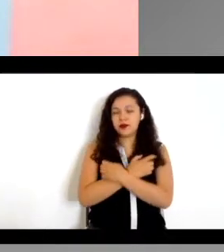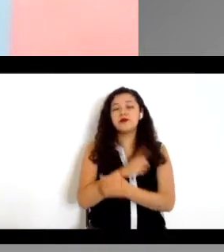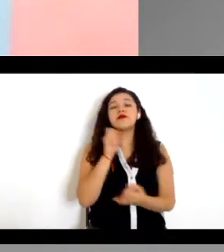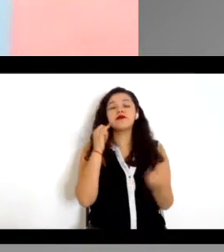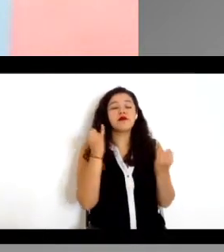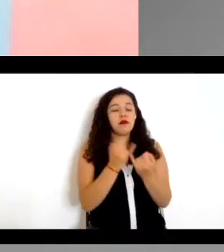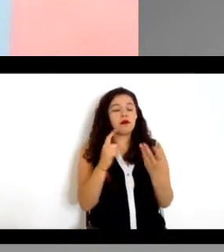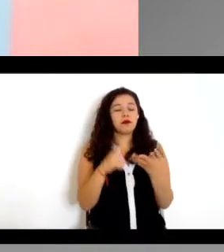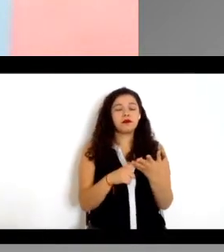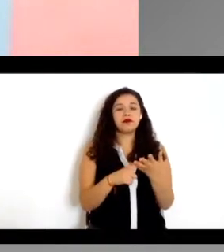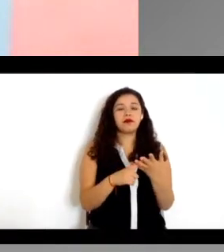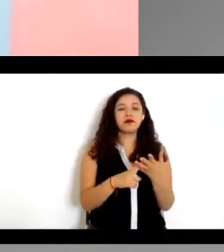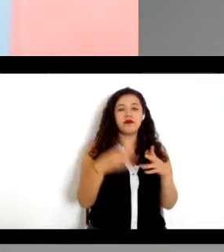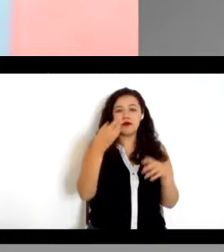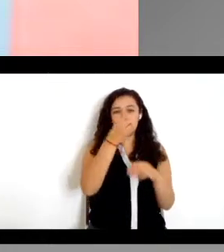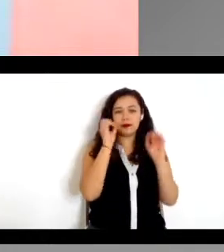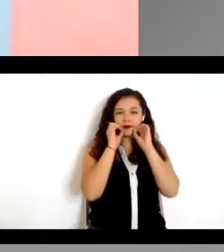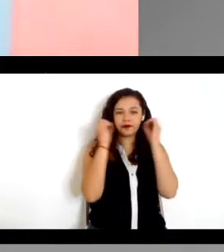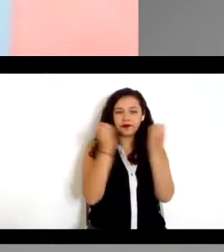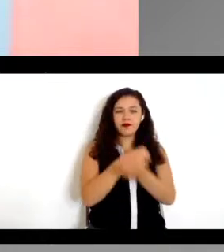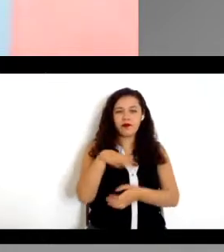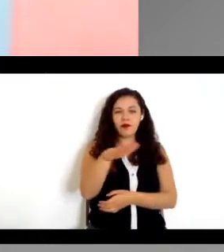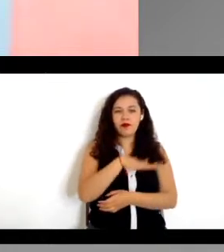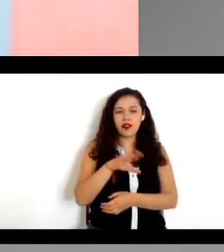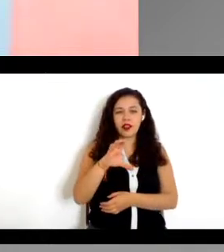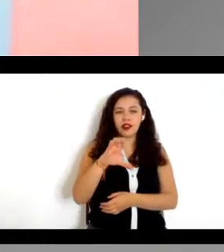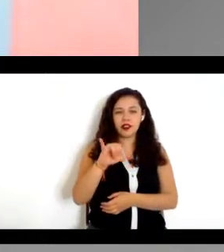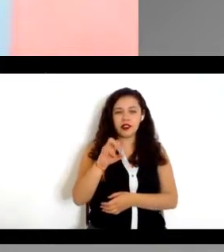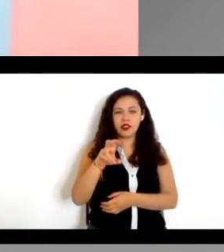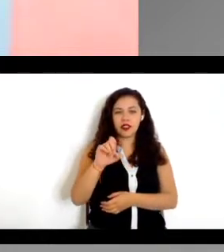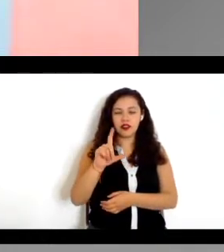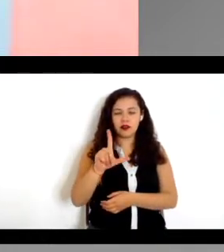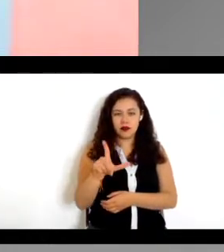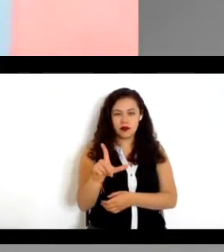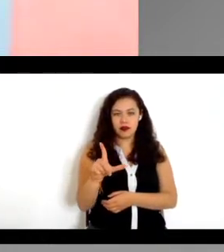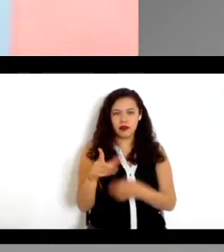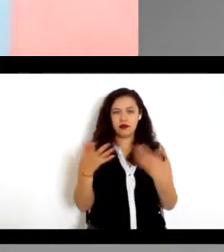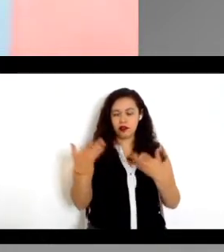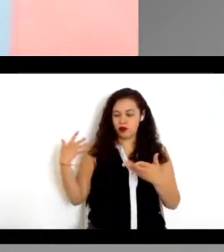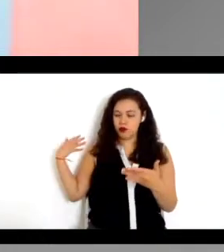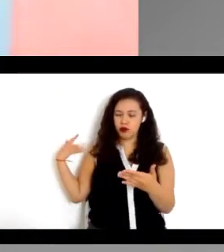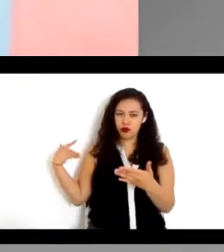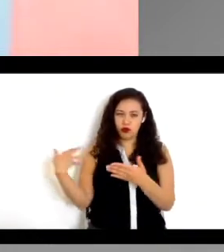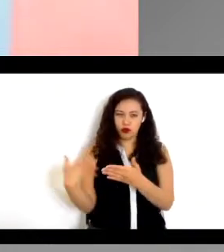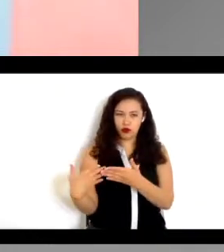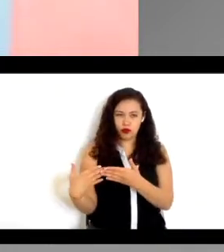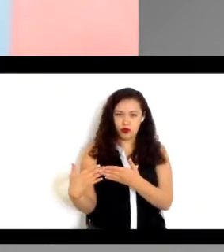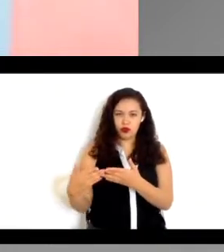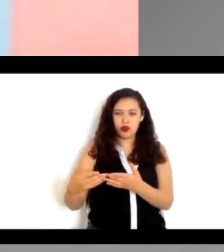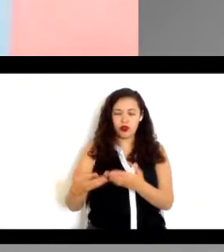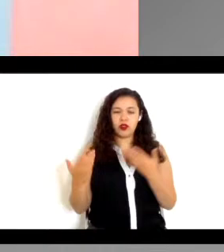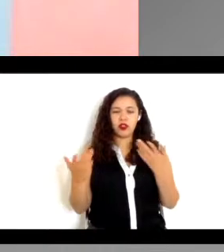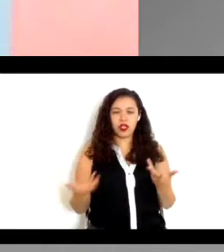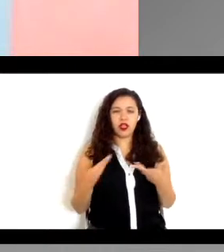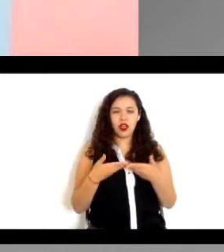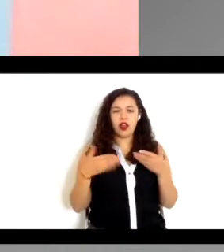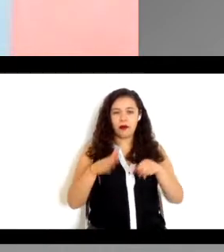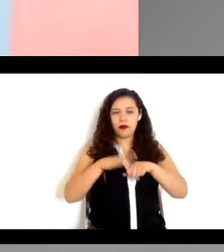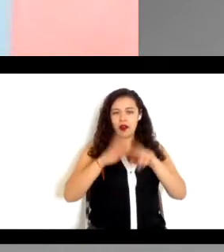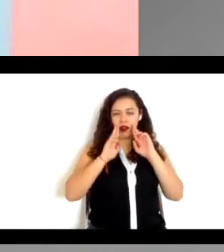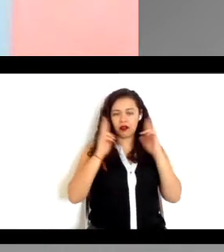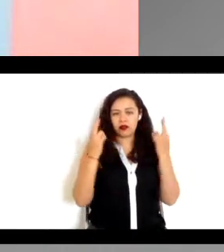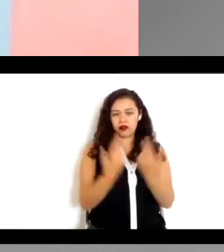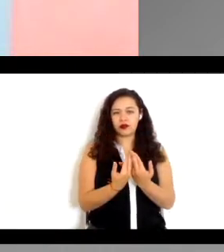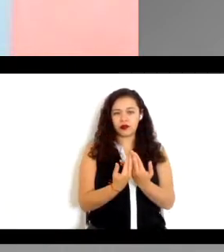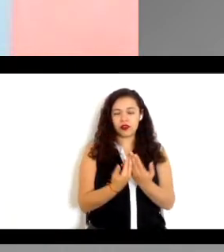organizaciones de la sociedad civil. Durante estos años, y no hemos sido las únicas, somos más de las que estamos aquí reunidas sin dudas, es el trabajo de